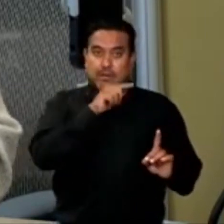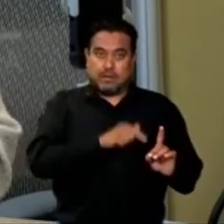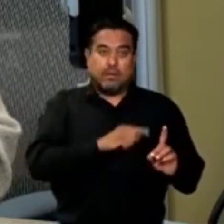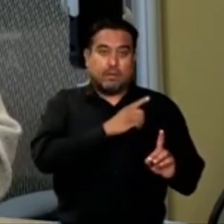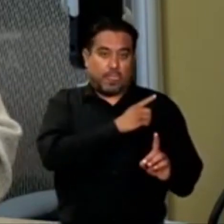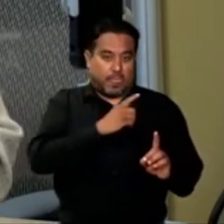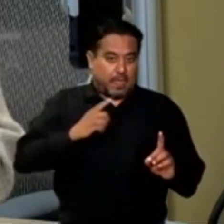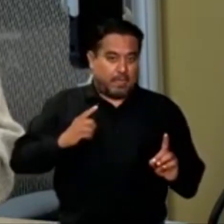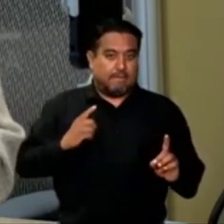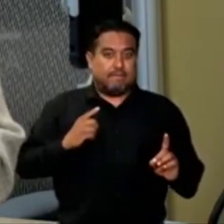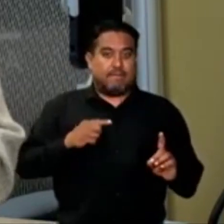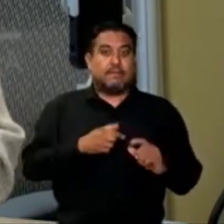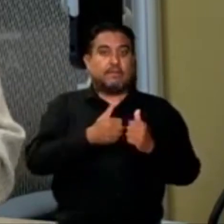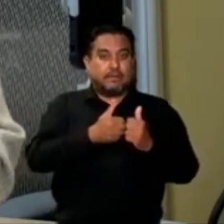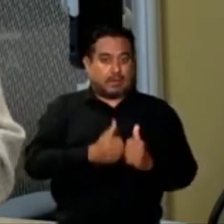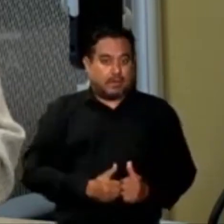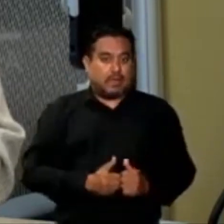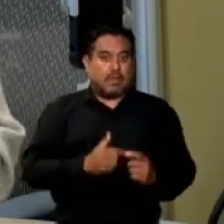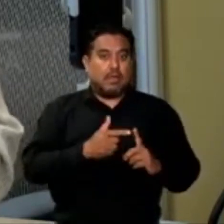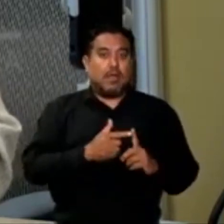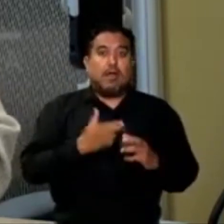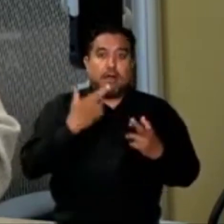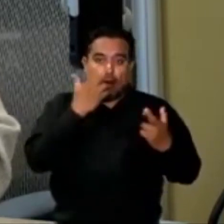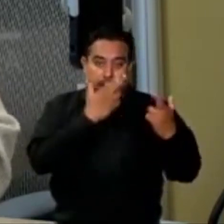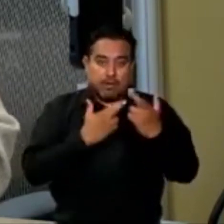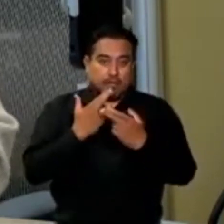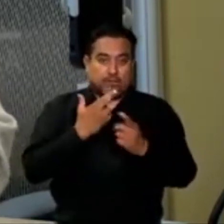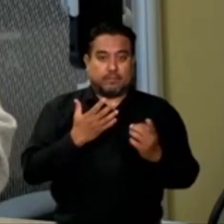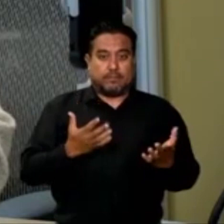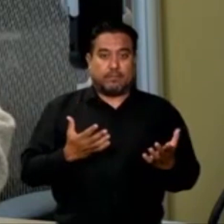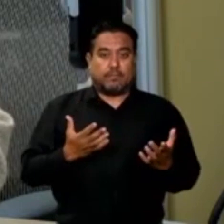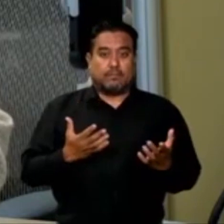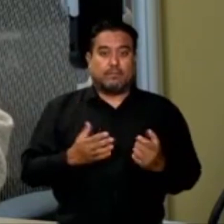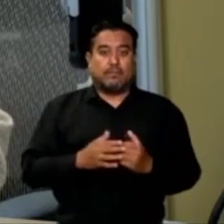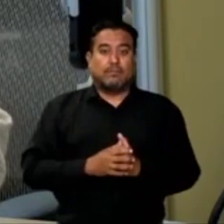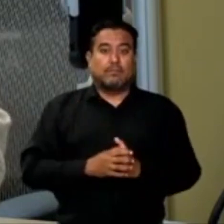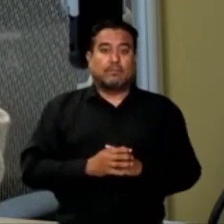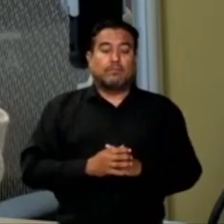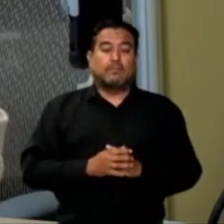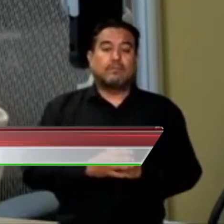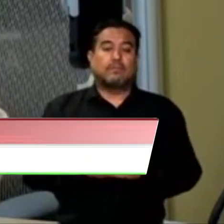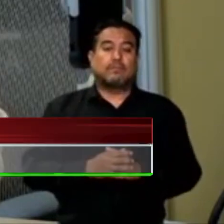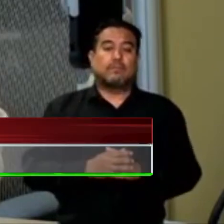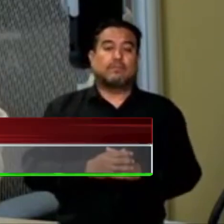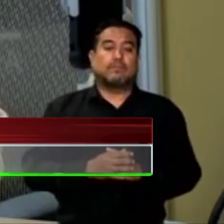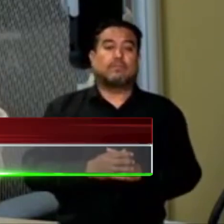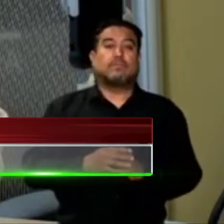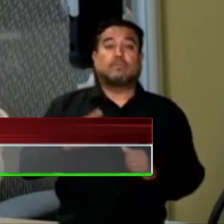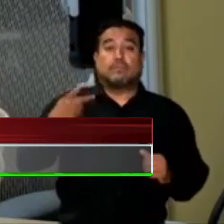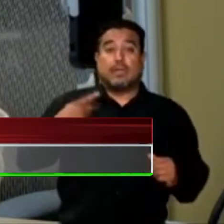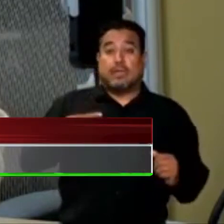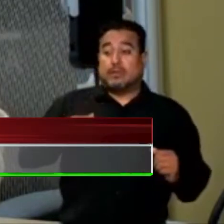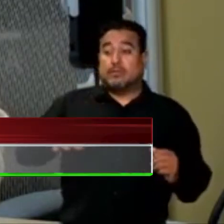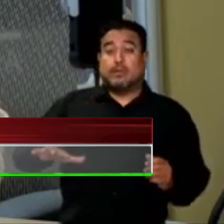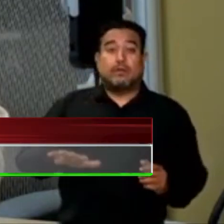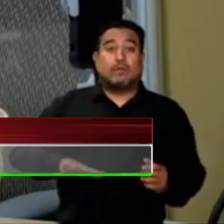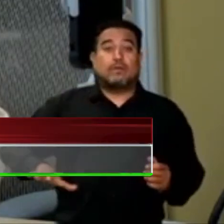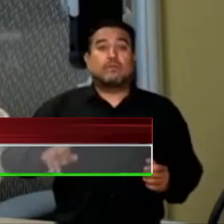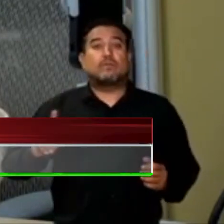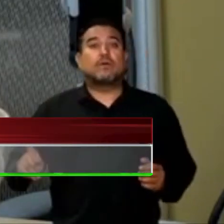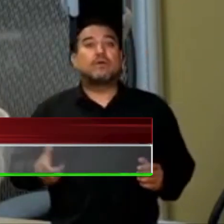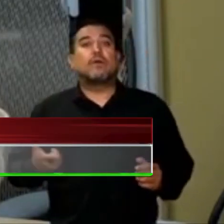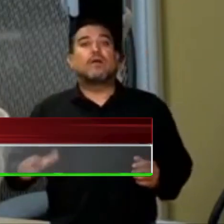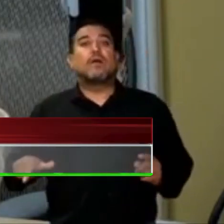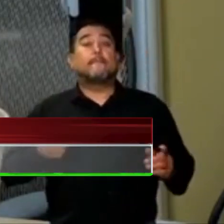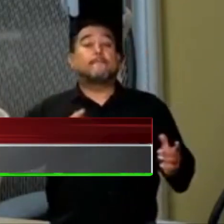concesiones, no puede irse con una serie de concesiones que caen en la indignación del pueblo de Guanajuato. No hay una